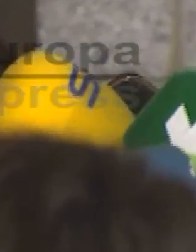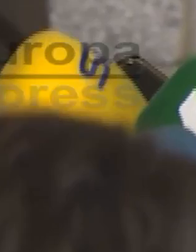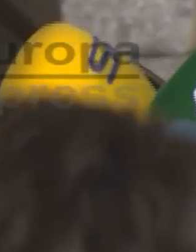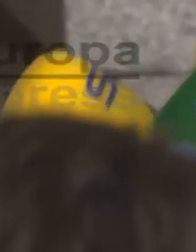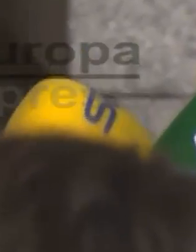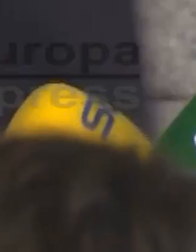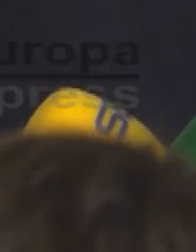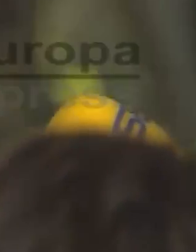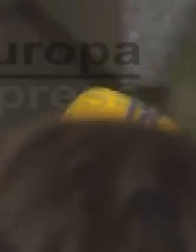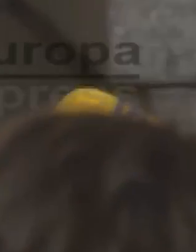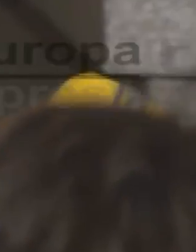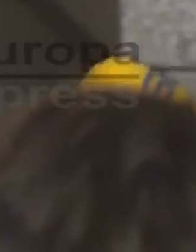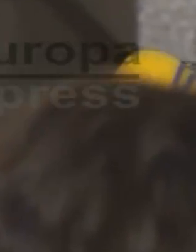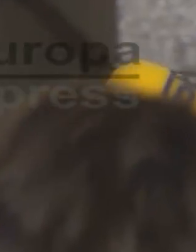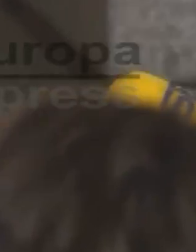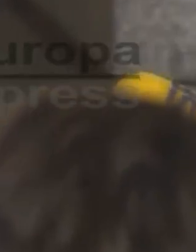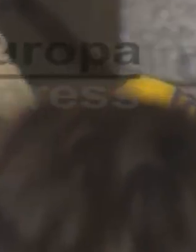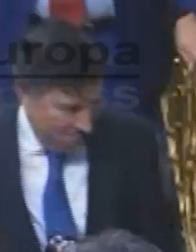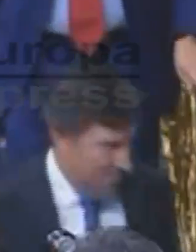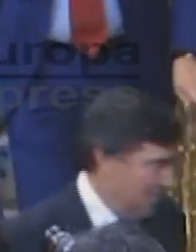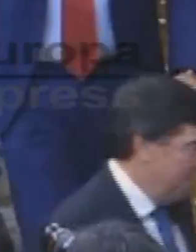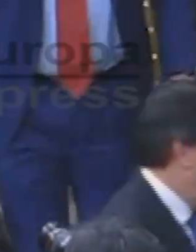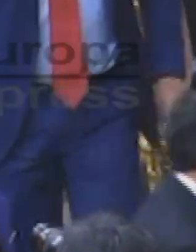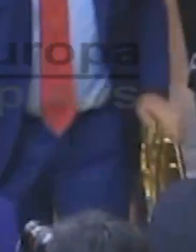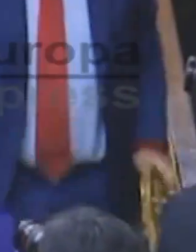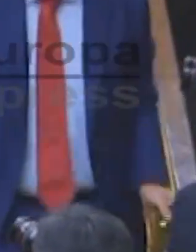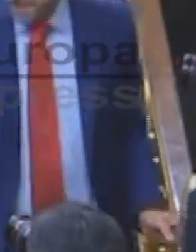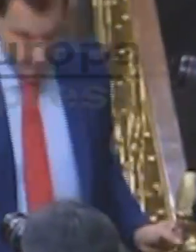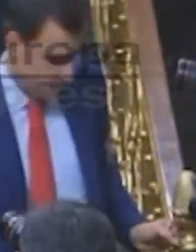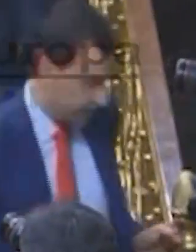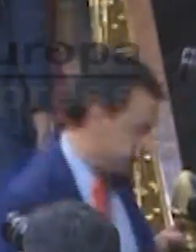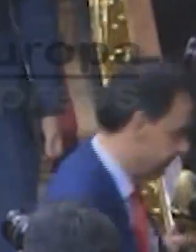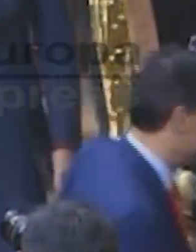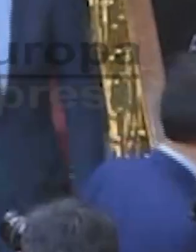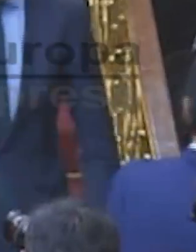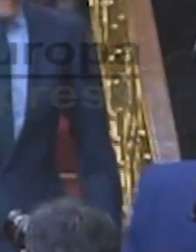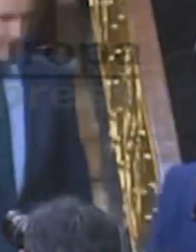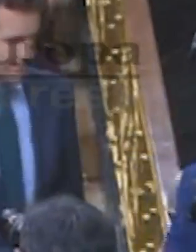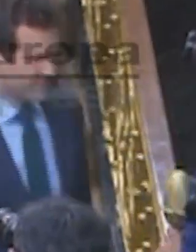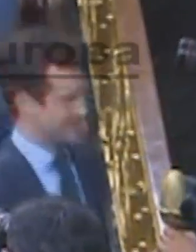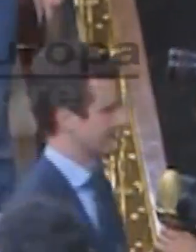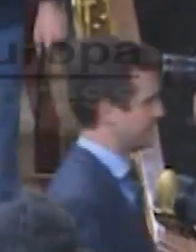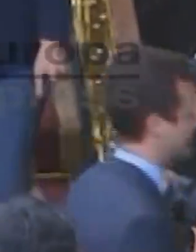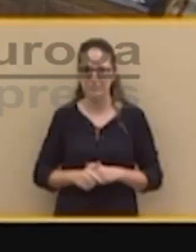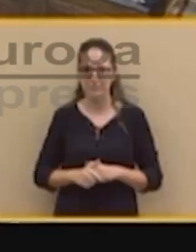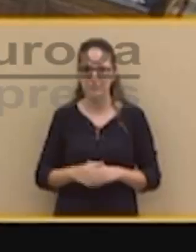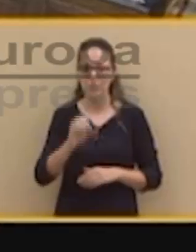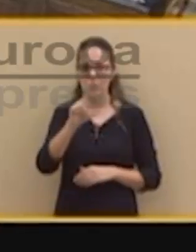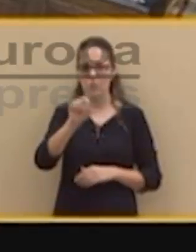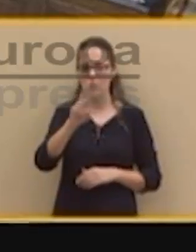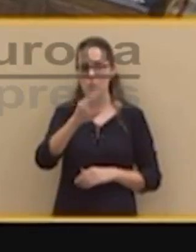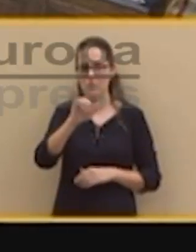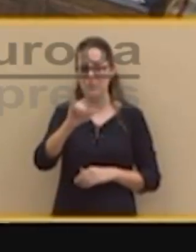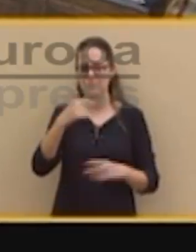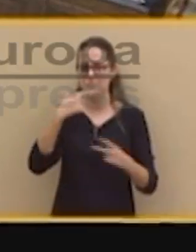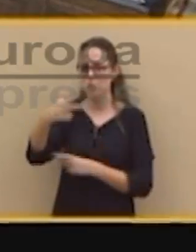empezar por él mismo y entonces todos los demás seguro que se amoldan. Rajoy tendrá una segunda oportunidad en la votación del sábado por la tarde, que no se